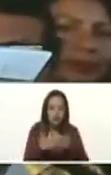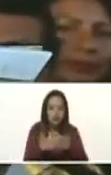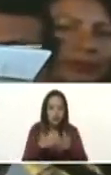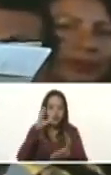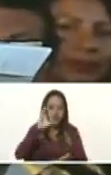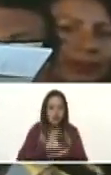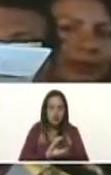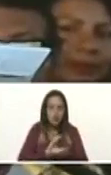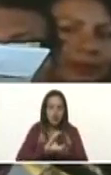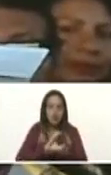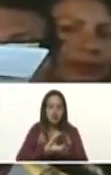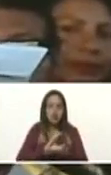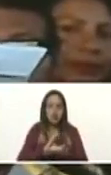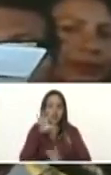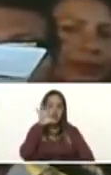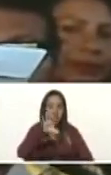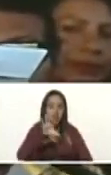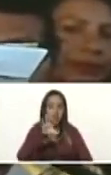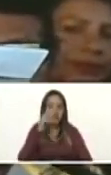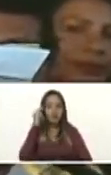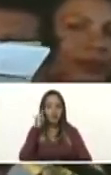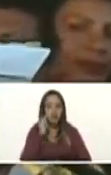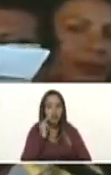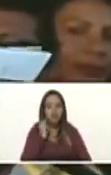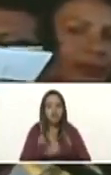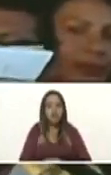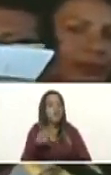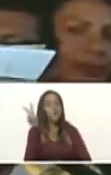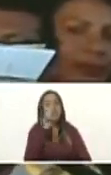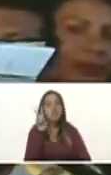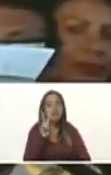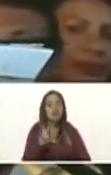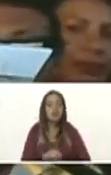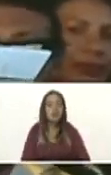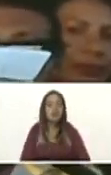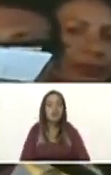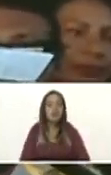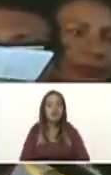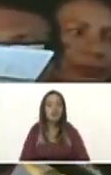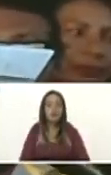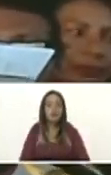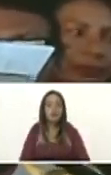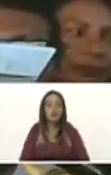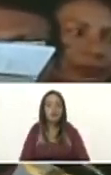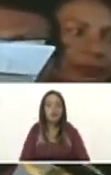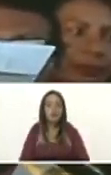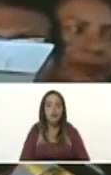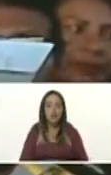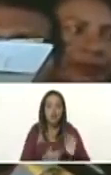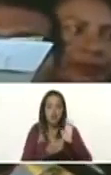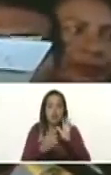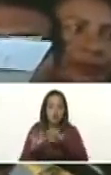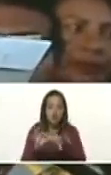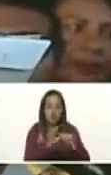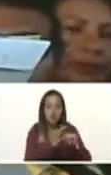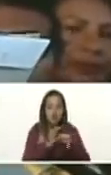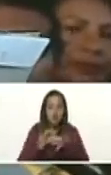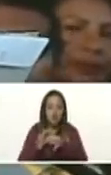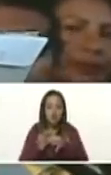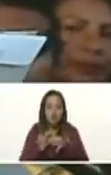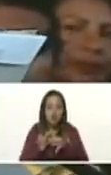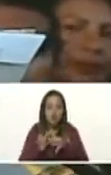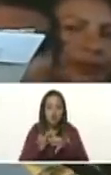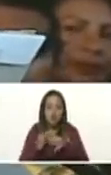de Guyana del Estado Bolívar, en la República Bolivariana de Venezuela, y ante la unión sagrada de los